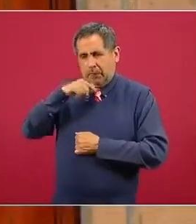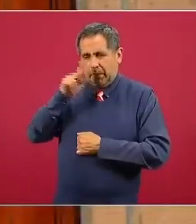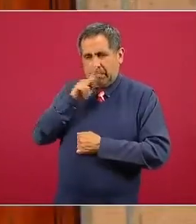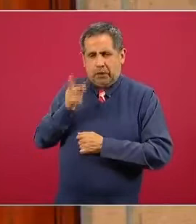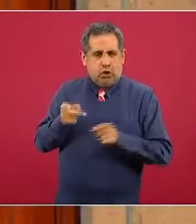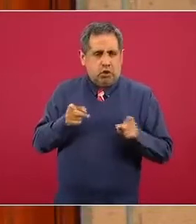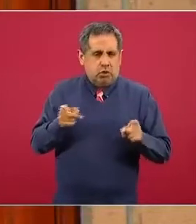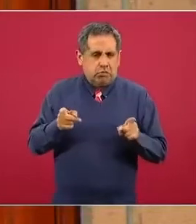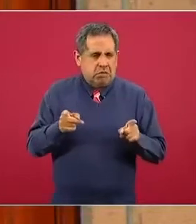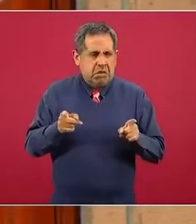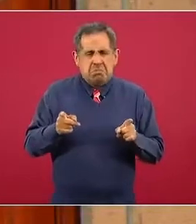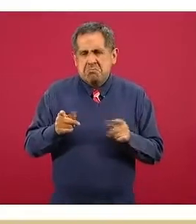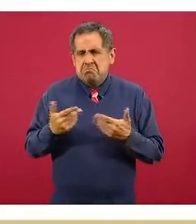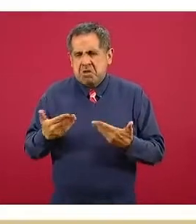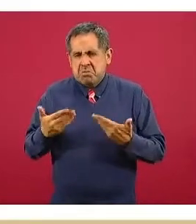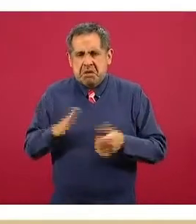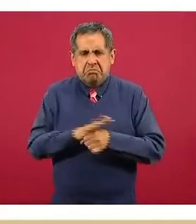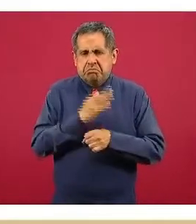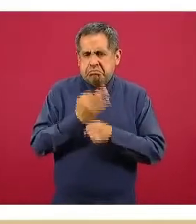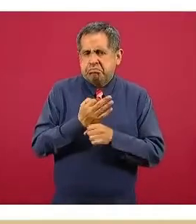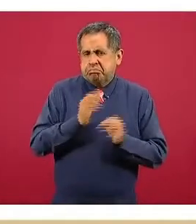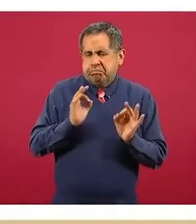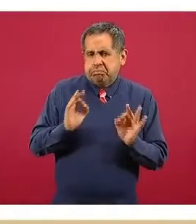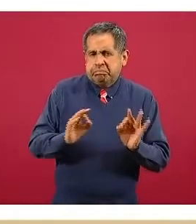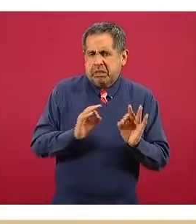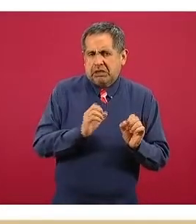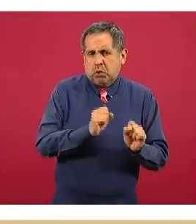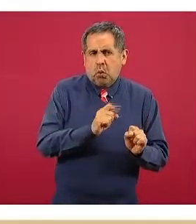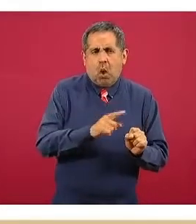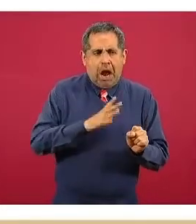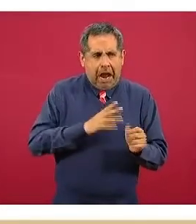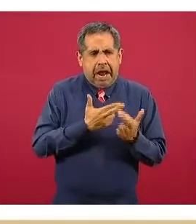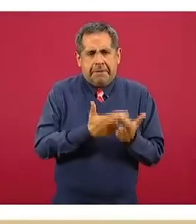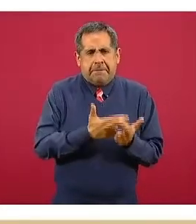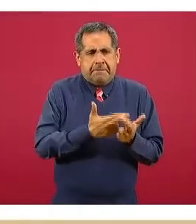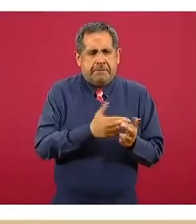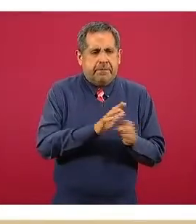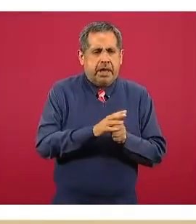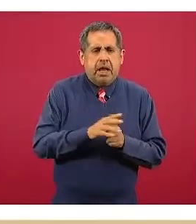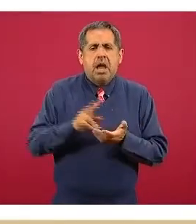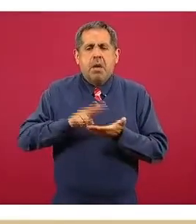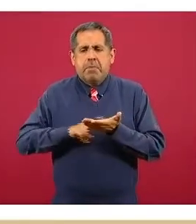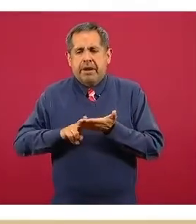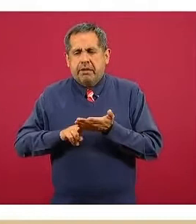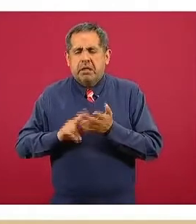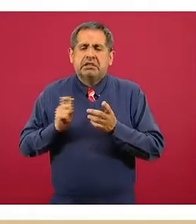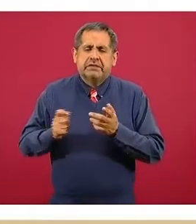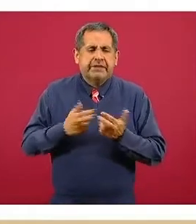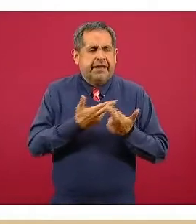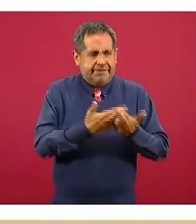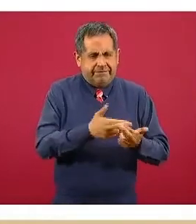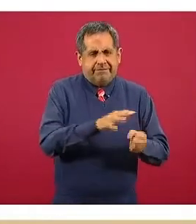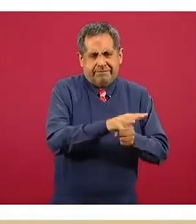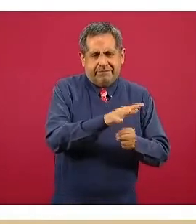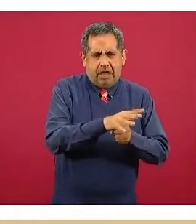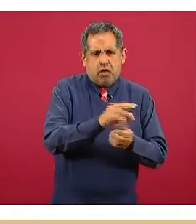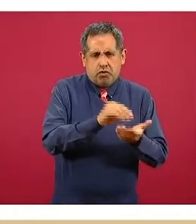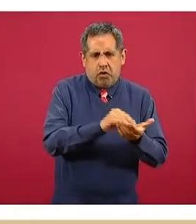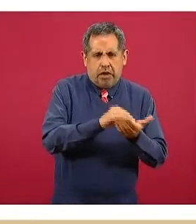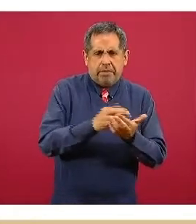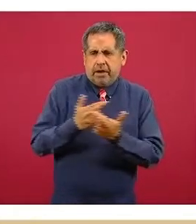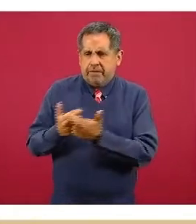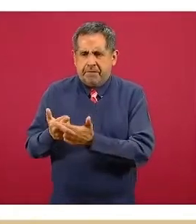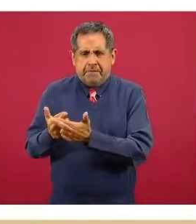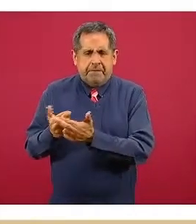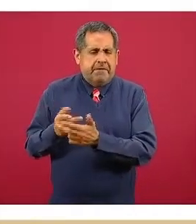bastante seguros todavía. Habían estado ambos en niveles verdes en los últimos días. Vemos que para ya